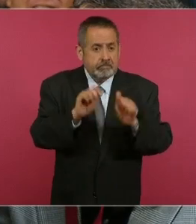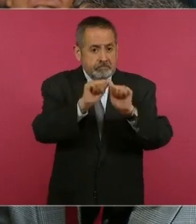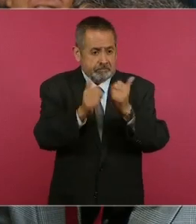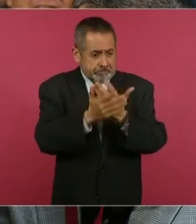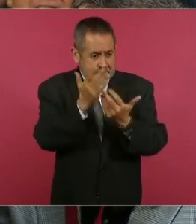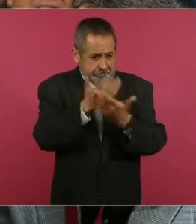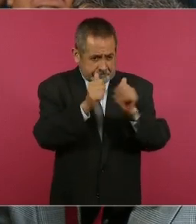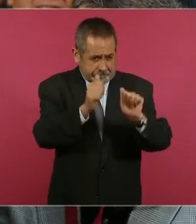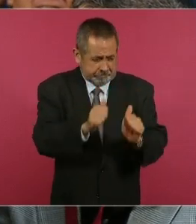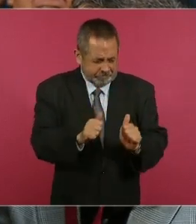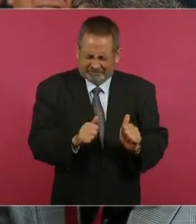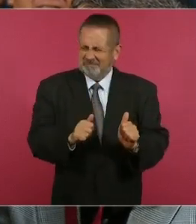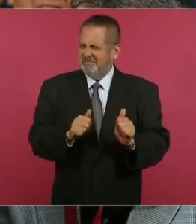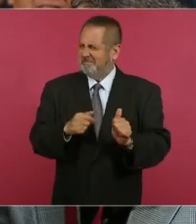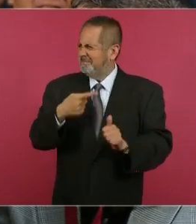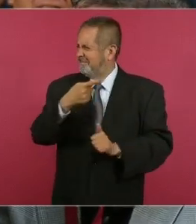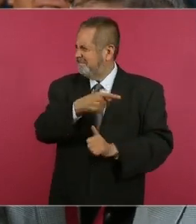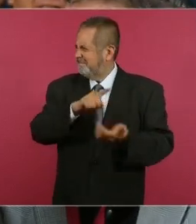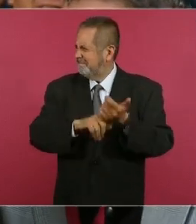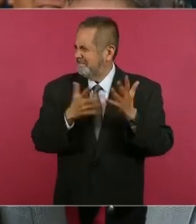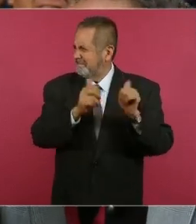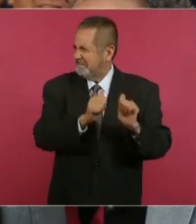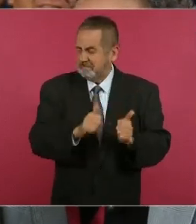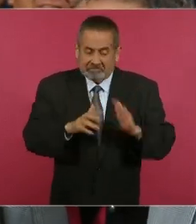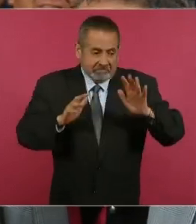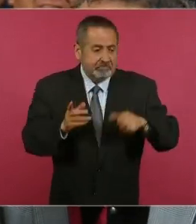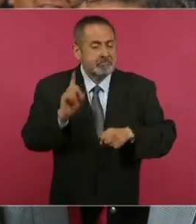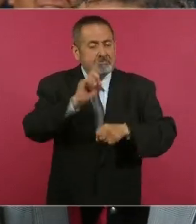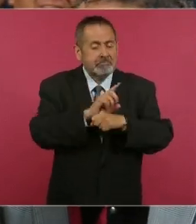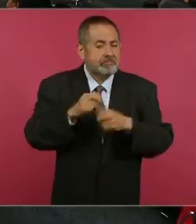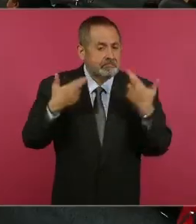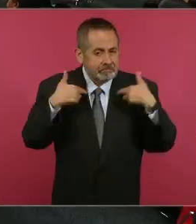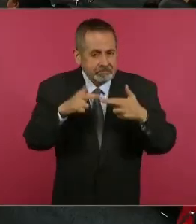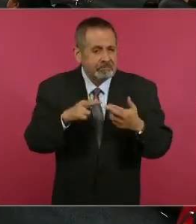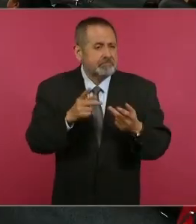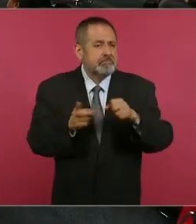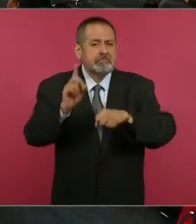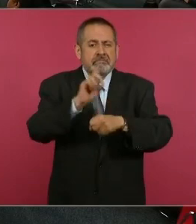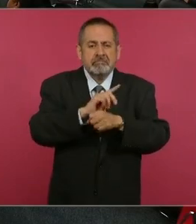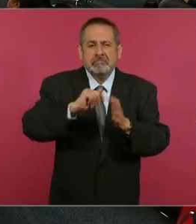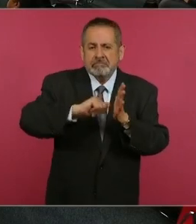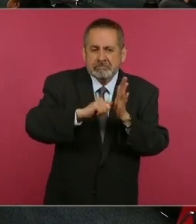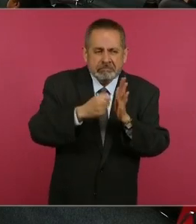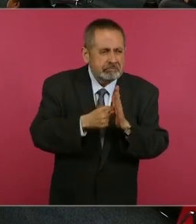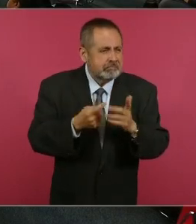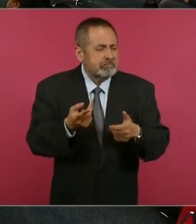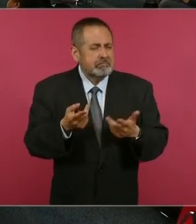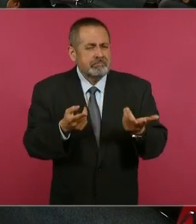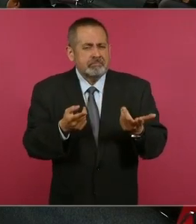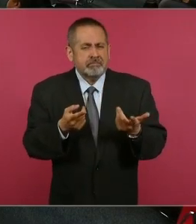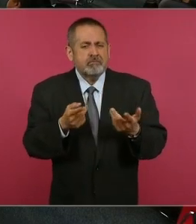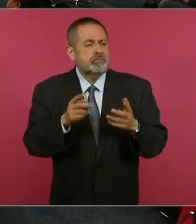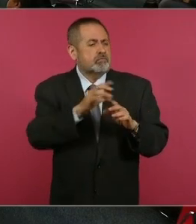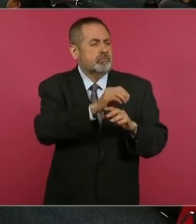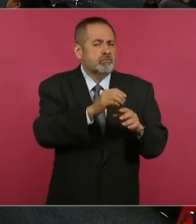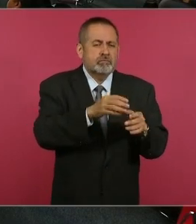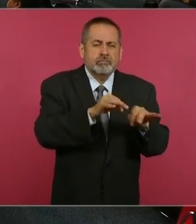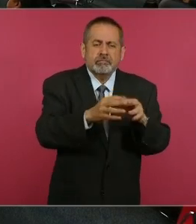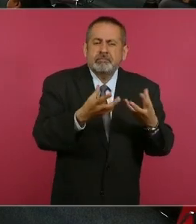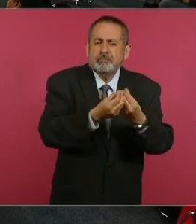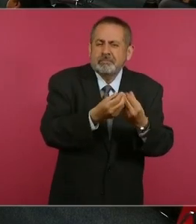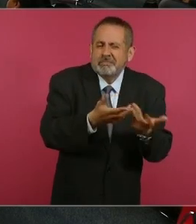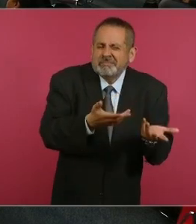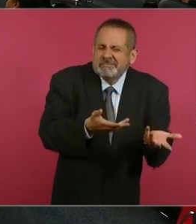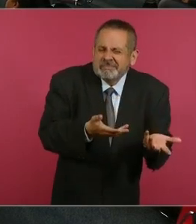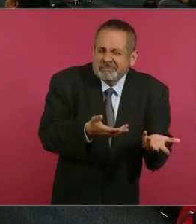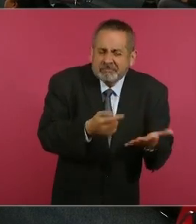sé si ellos hagan arte, ¿no? Día del Maestro y Día del Técnico de Servicios u Oficiales de Servicios.